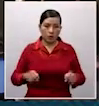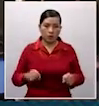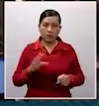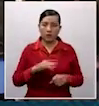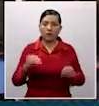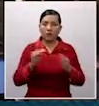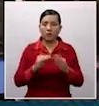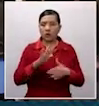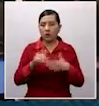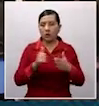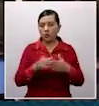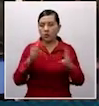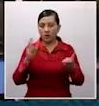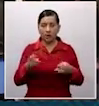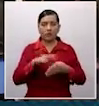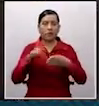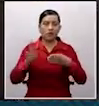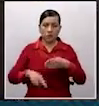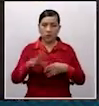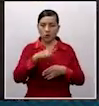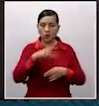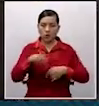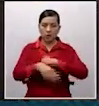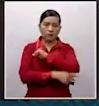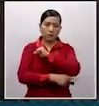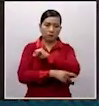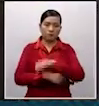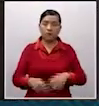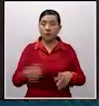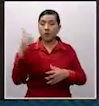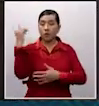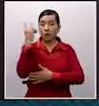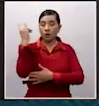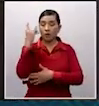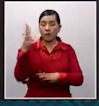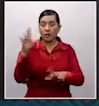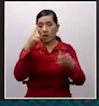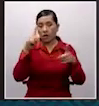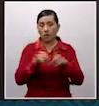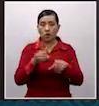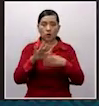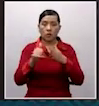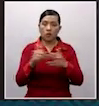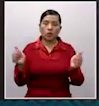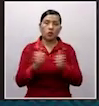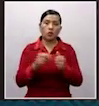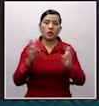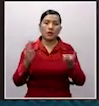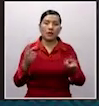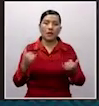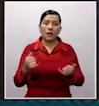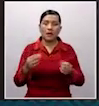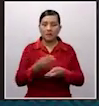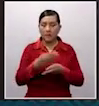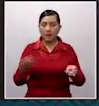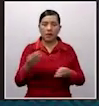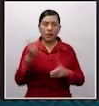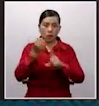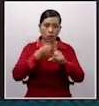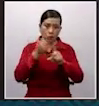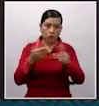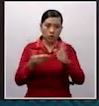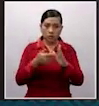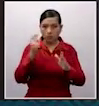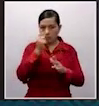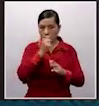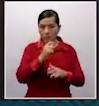efectivas", destacaron los resultados del país. Bolivia estos últimos años ha roto diversos récords en materia de lucha contra el narcotráfico,